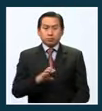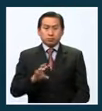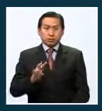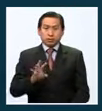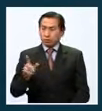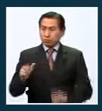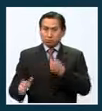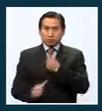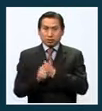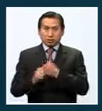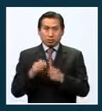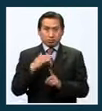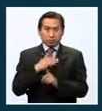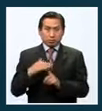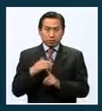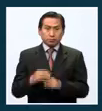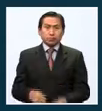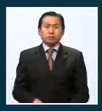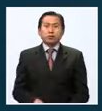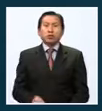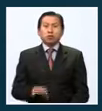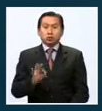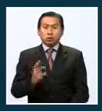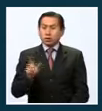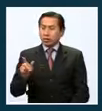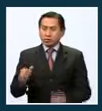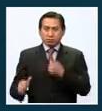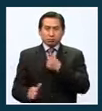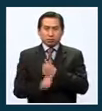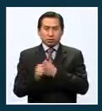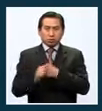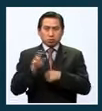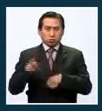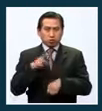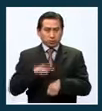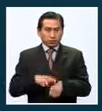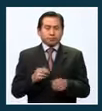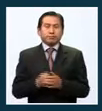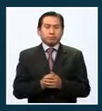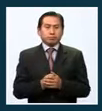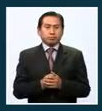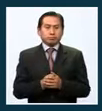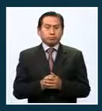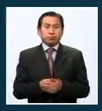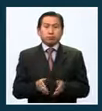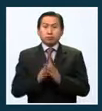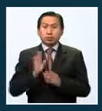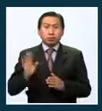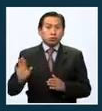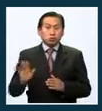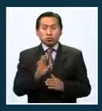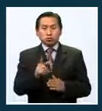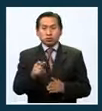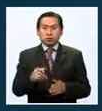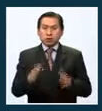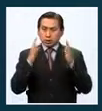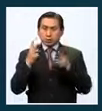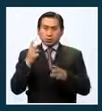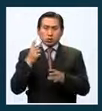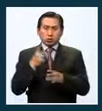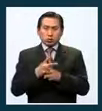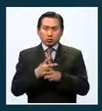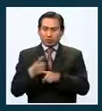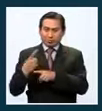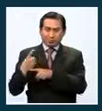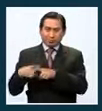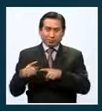en riesgo medio y 93 municipios en riesgo moderado, por lo cual se pide a la población que tome todas las medidas de